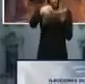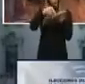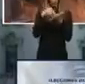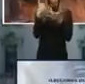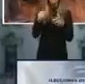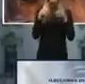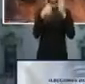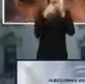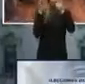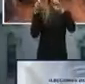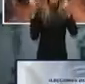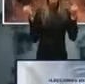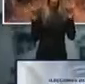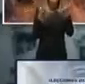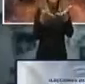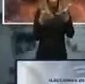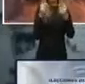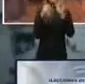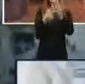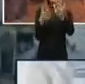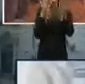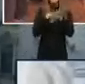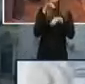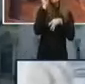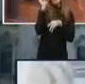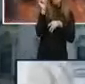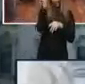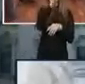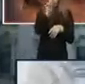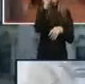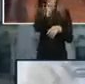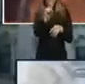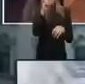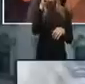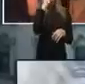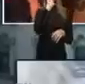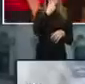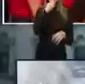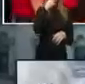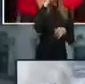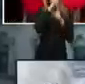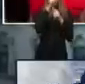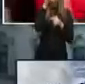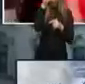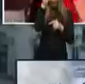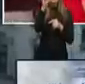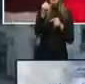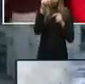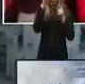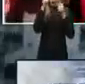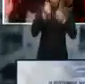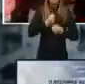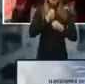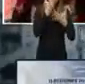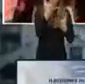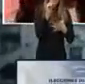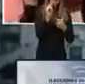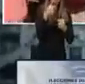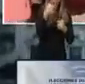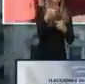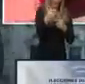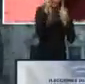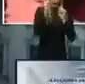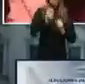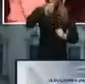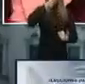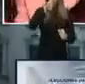la designación cae sobre Bernardo Arévalo y sobre Karin Herrera, que ambos pues van a expresarse y que posteriormente pues